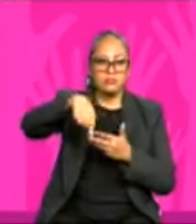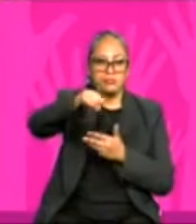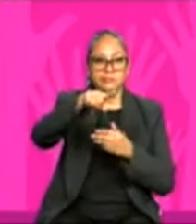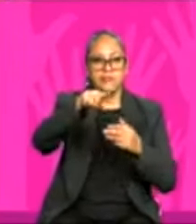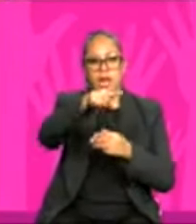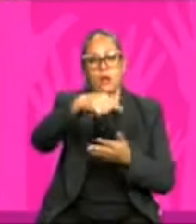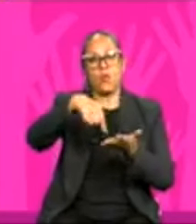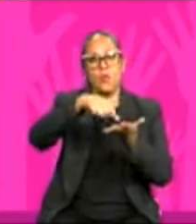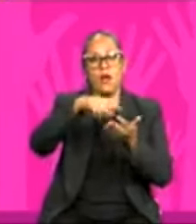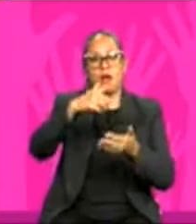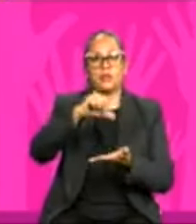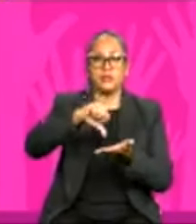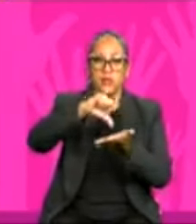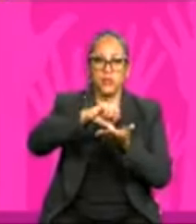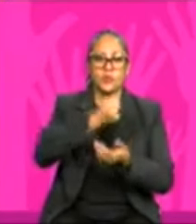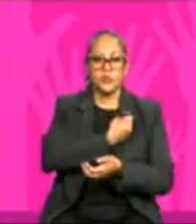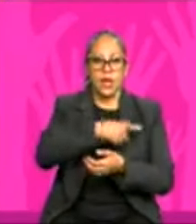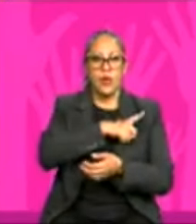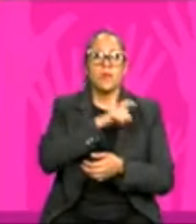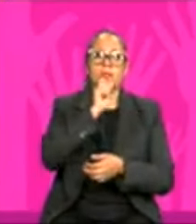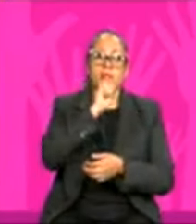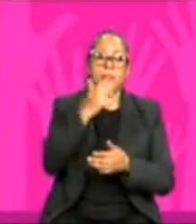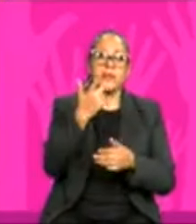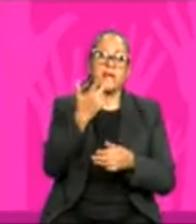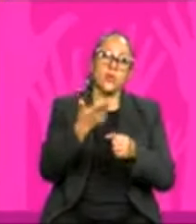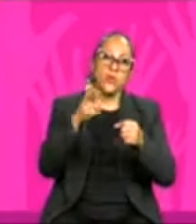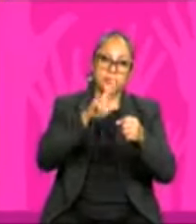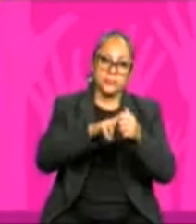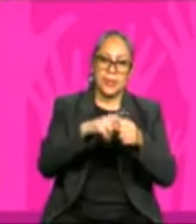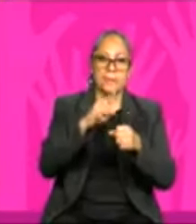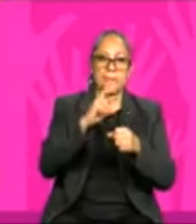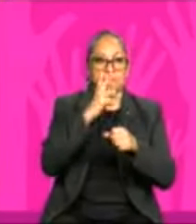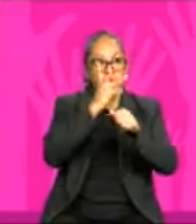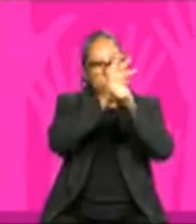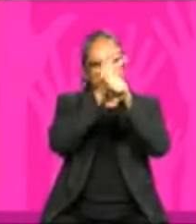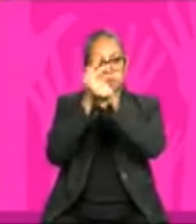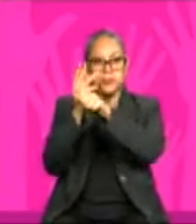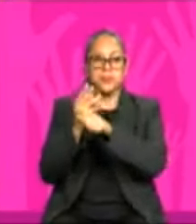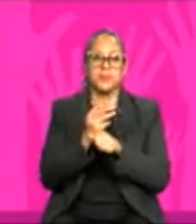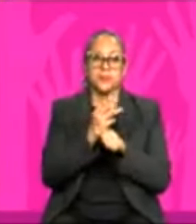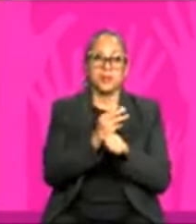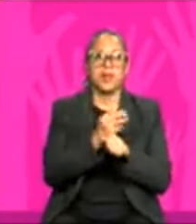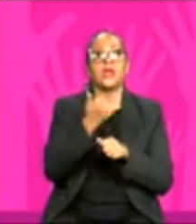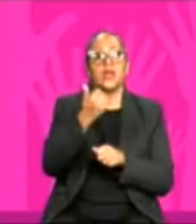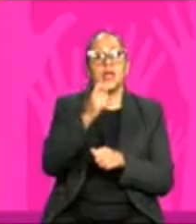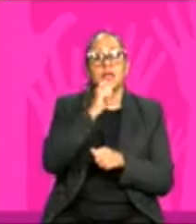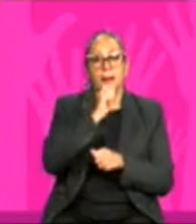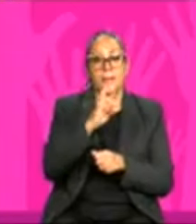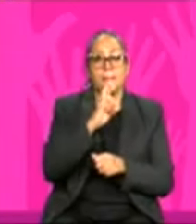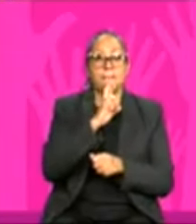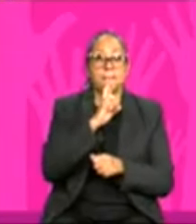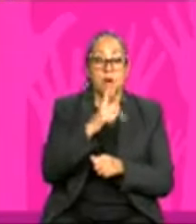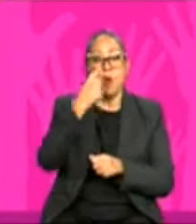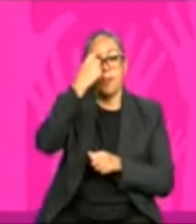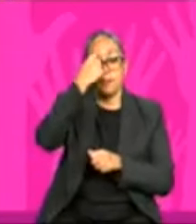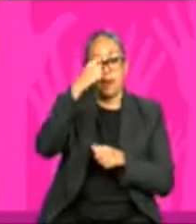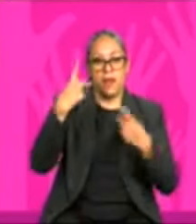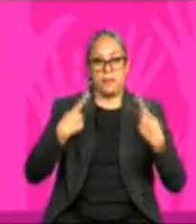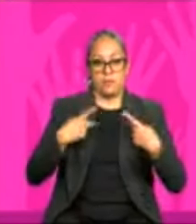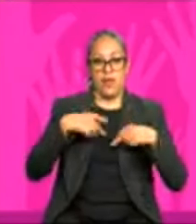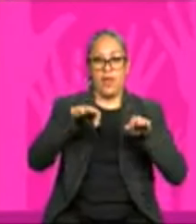salud, los hospitales, así como, insisto, mejoraremos las condiciones laborales de todo el personal de